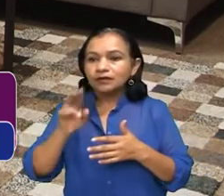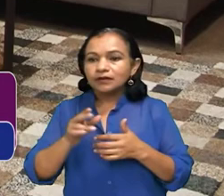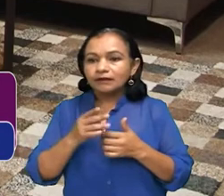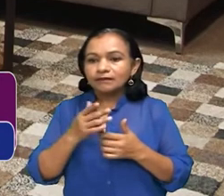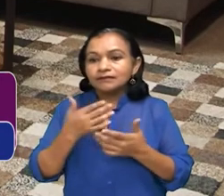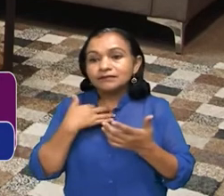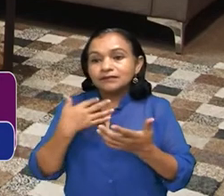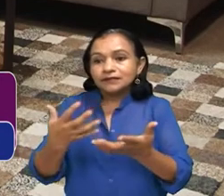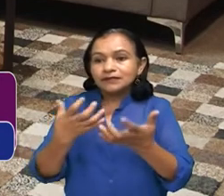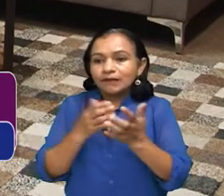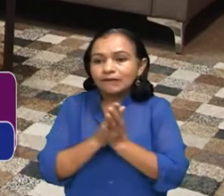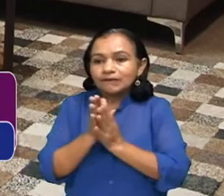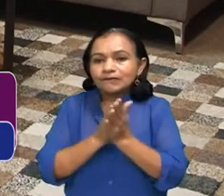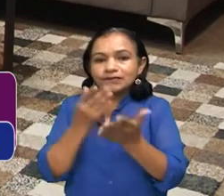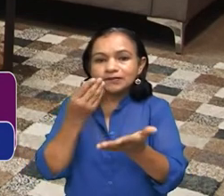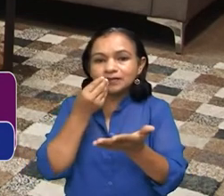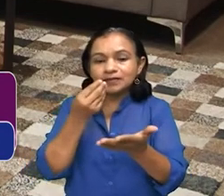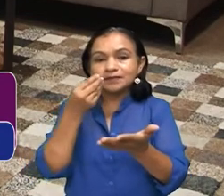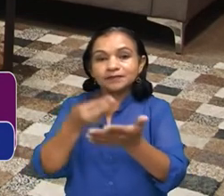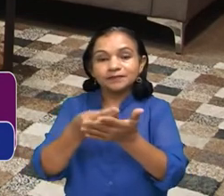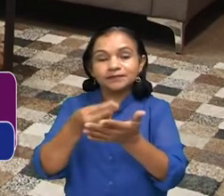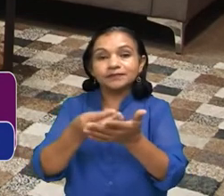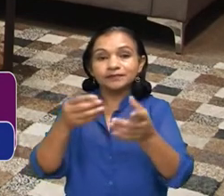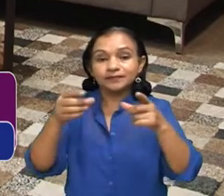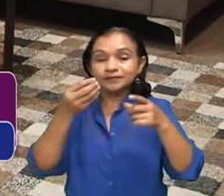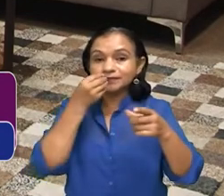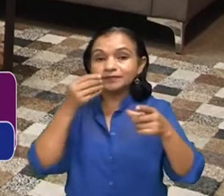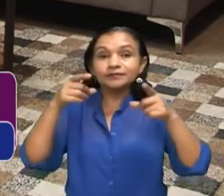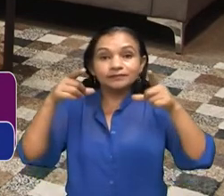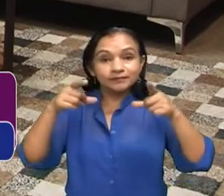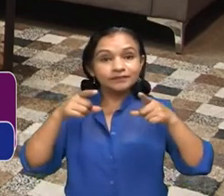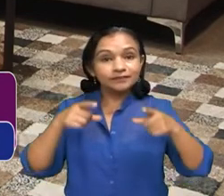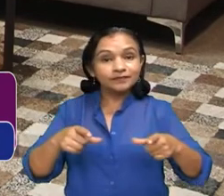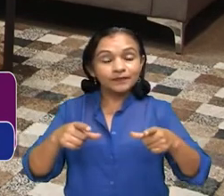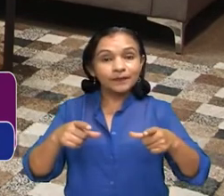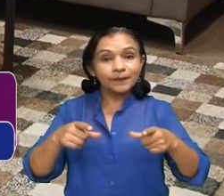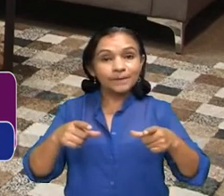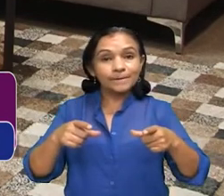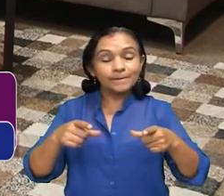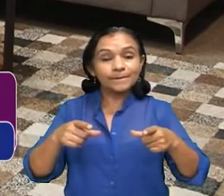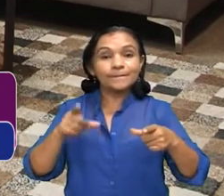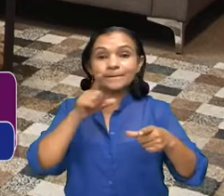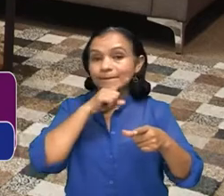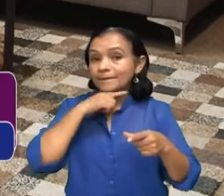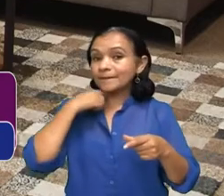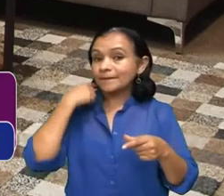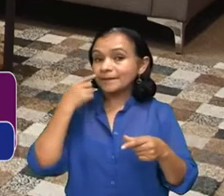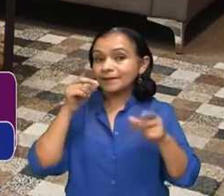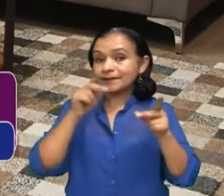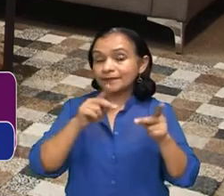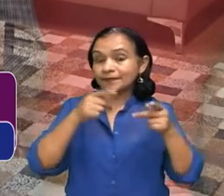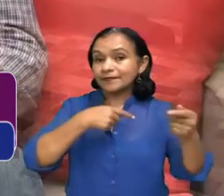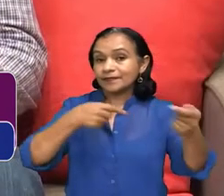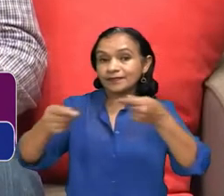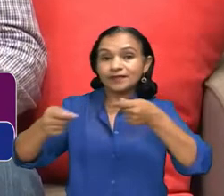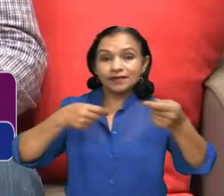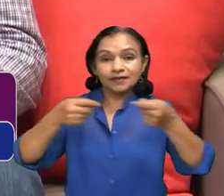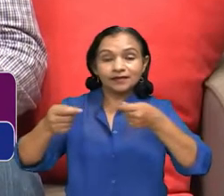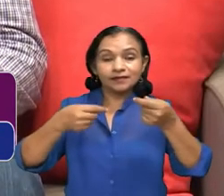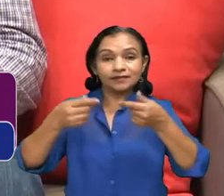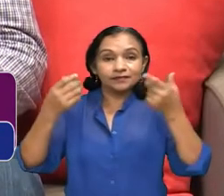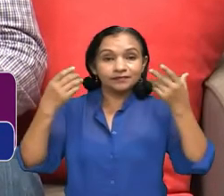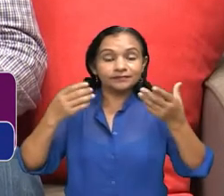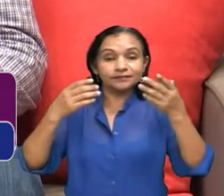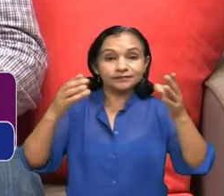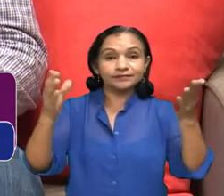hambre, para yo producirte ese deseo de consumir ese plato de comida. y darte una garantía de que lo que te estoy vendiendo es un